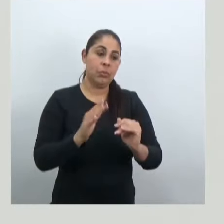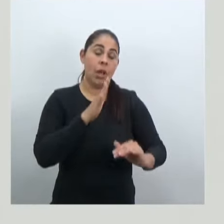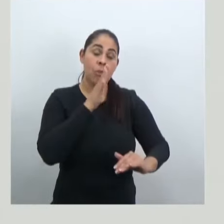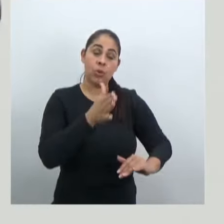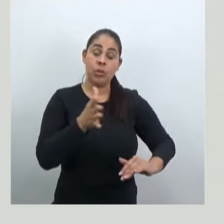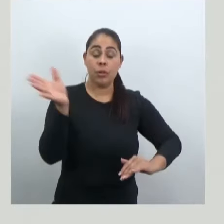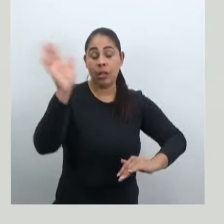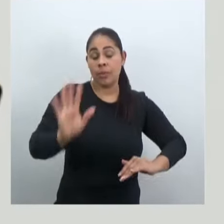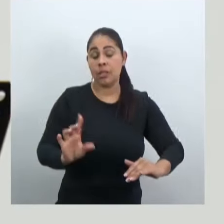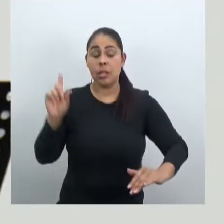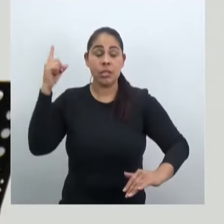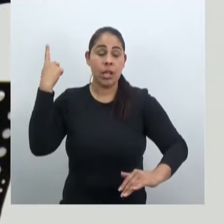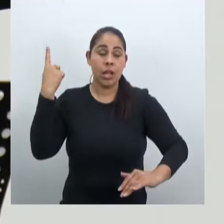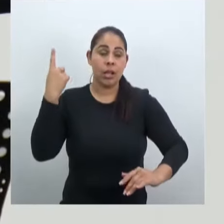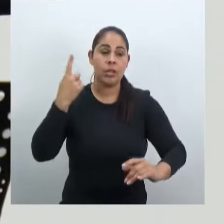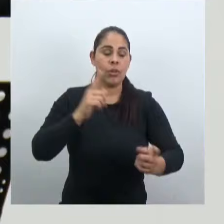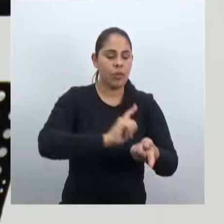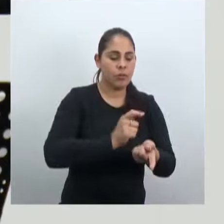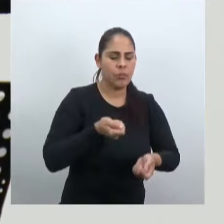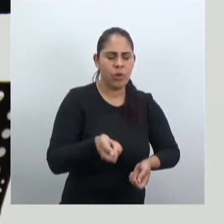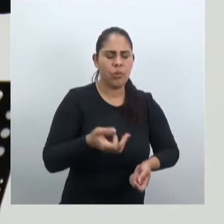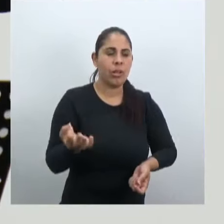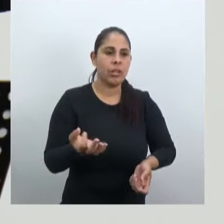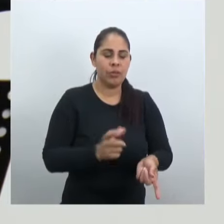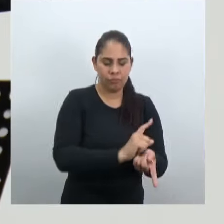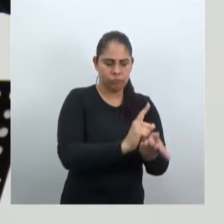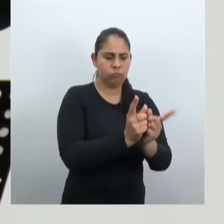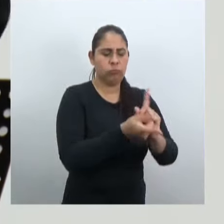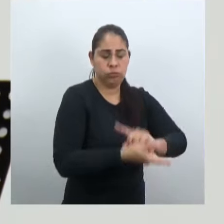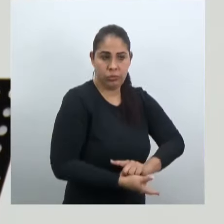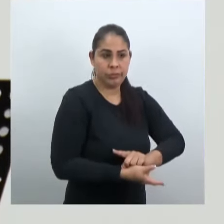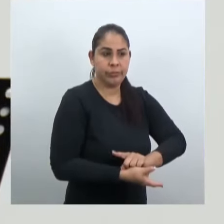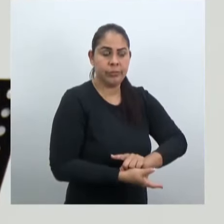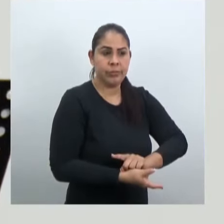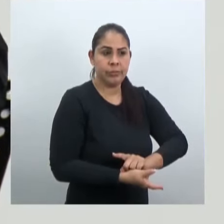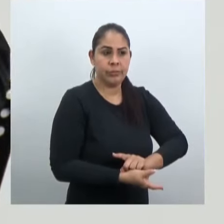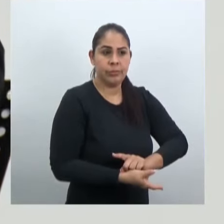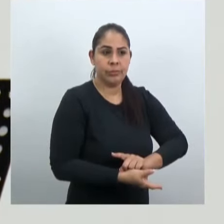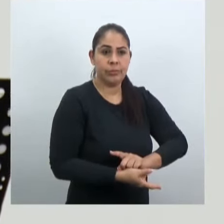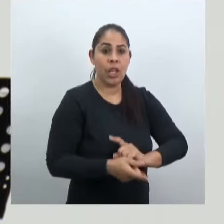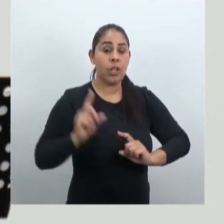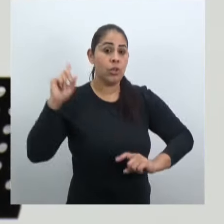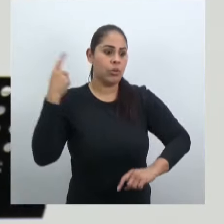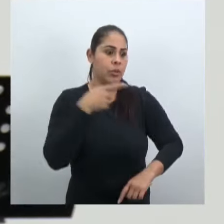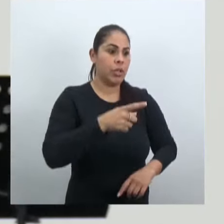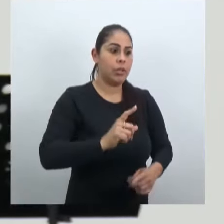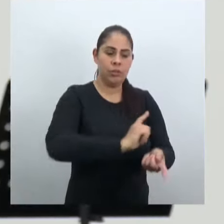Tú nunca cambiaste a Dios, Él te cambió a ti. Y este hombre